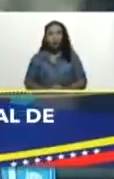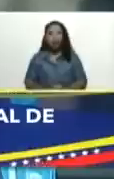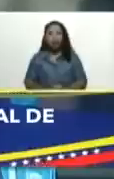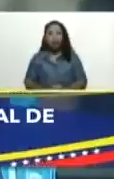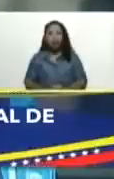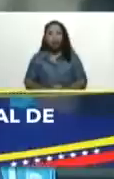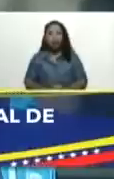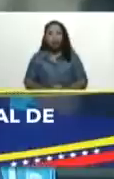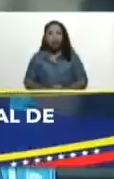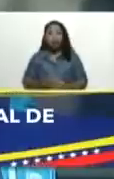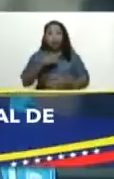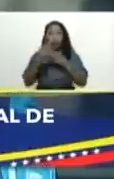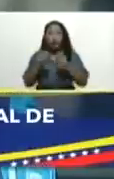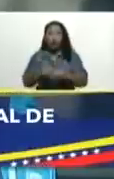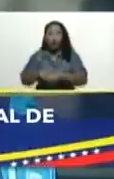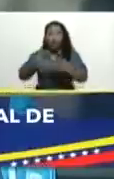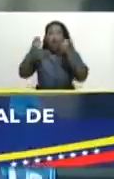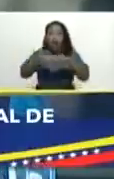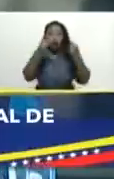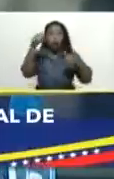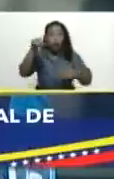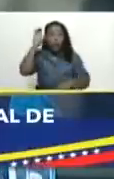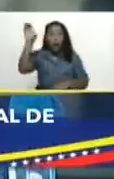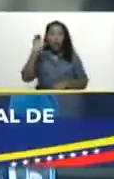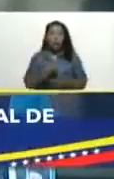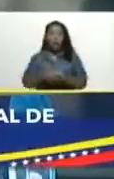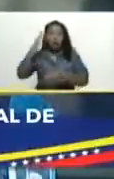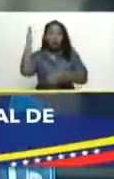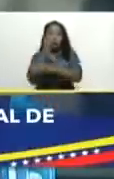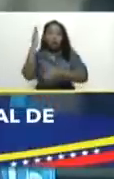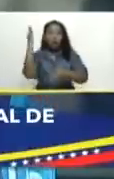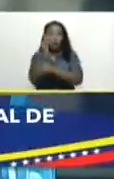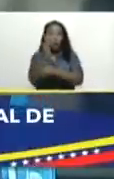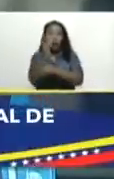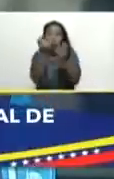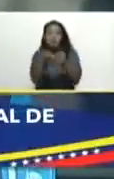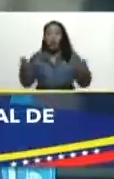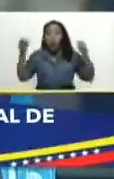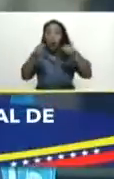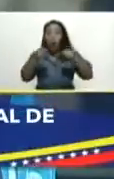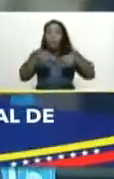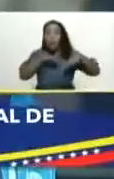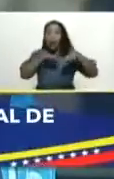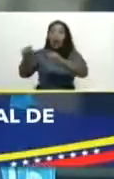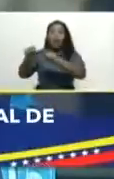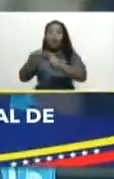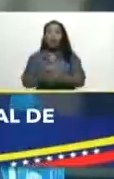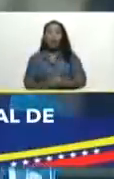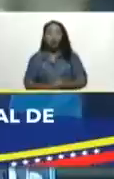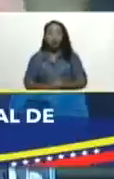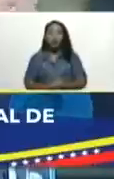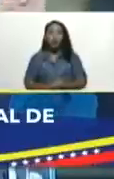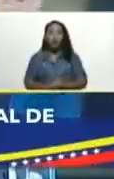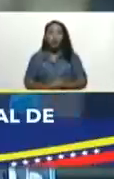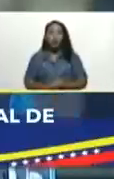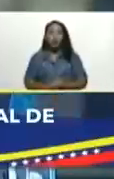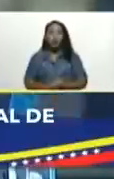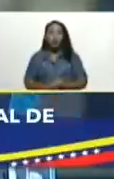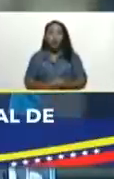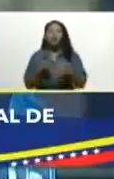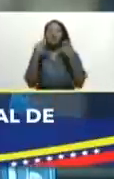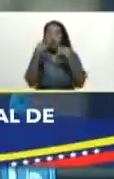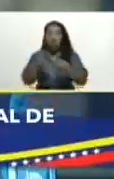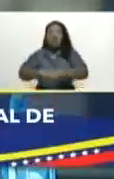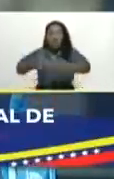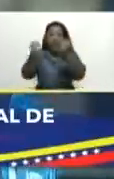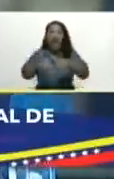que le hace tanto daño al país, las sanciones, el bloqueo del imperialismo norteamericano, también bastante daño le